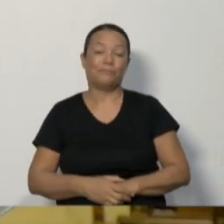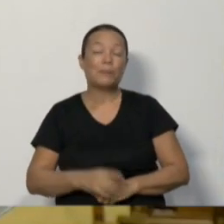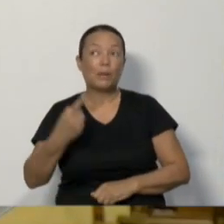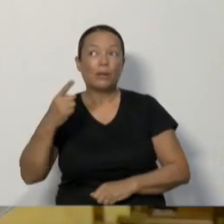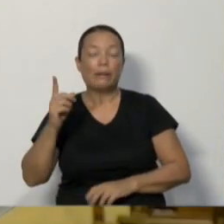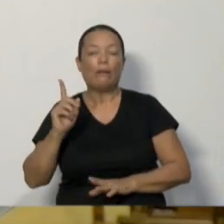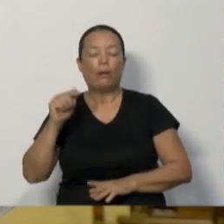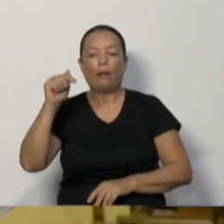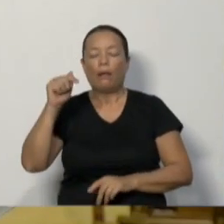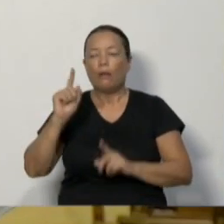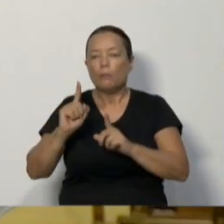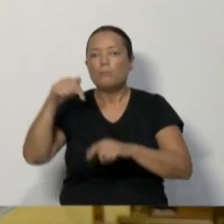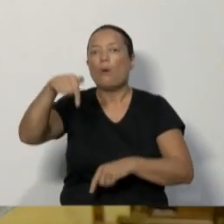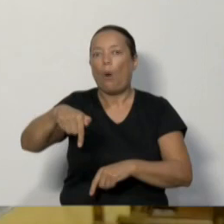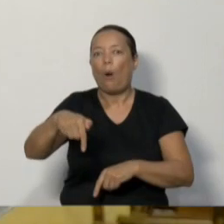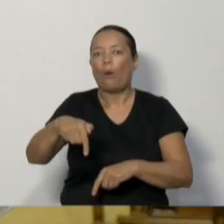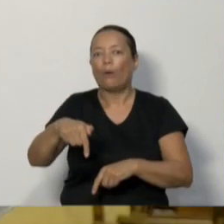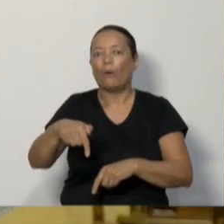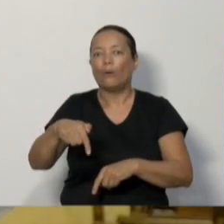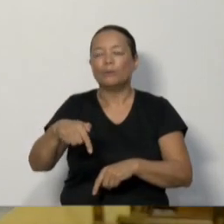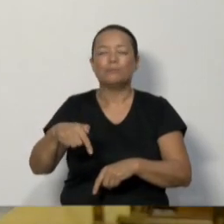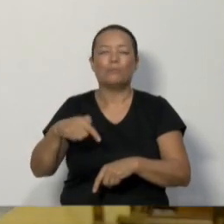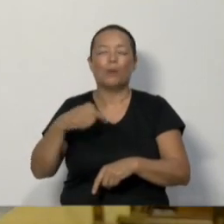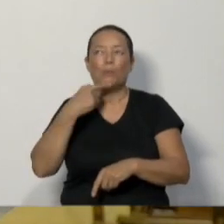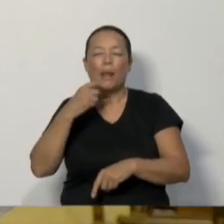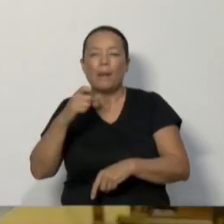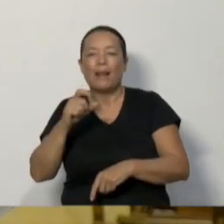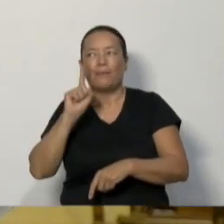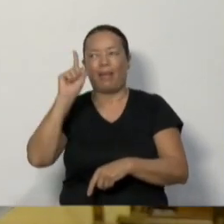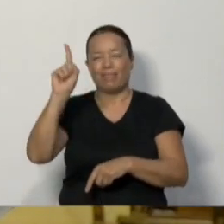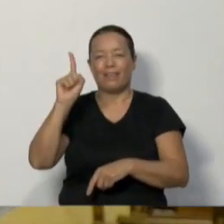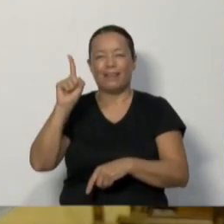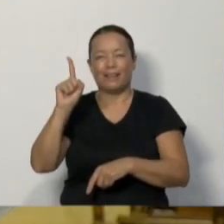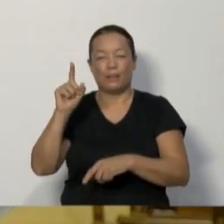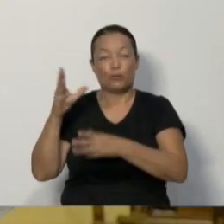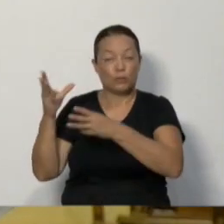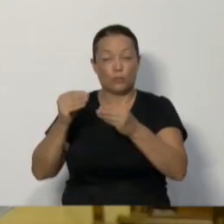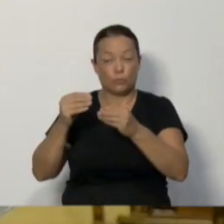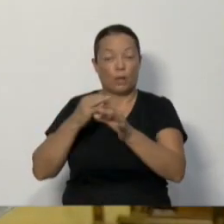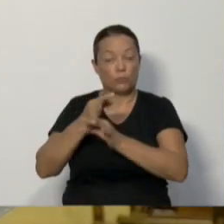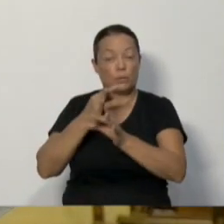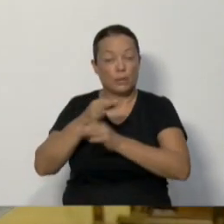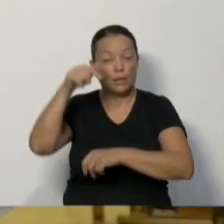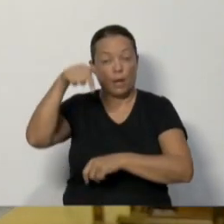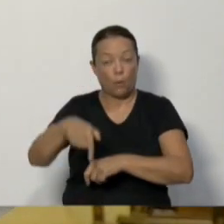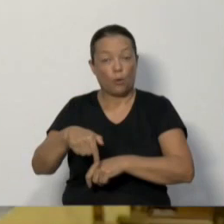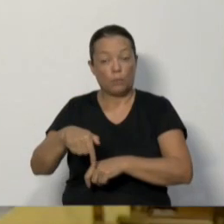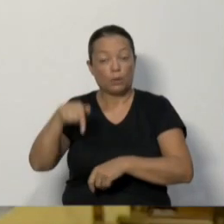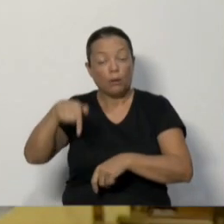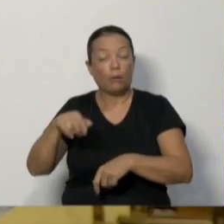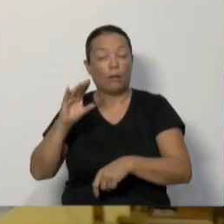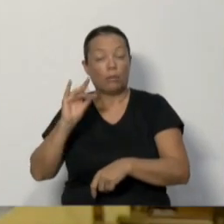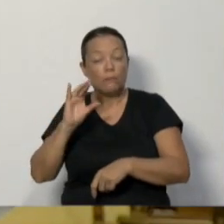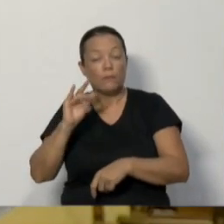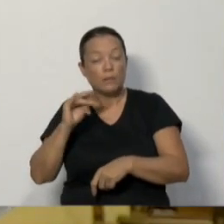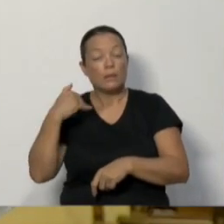Pero creo que son actuales, porque la reconstrucción argentina también se nos hace cuesta arriba.